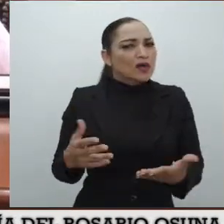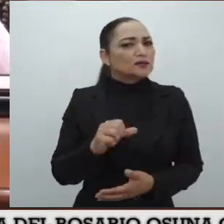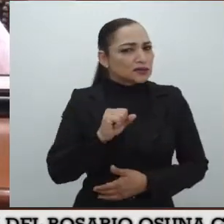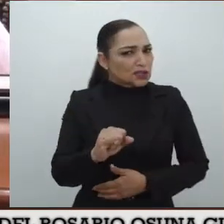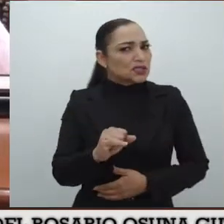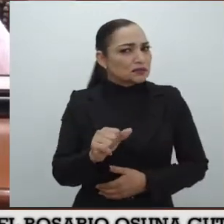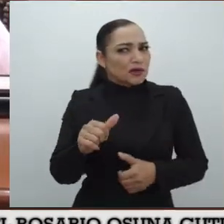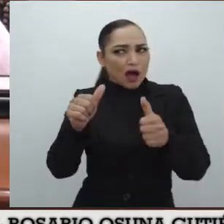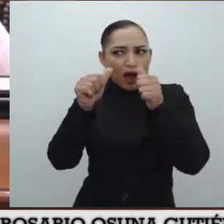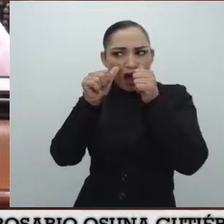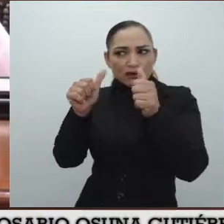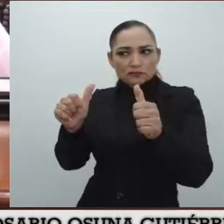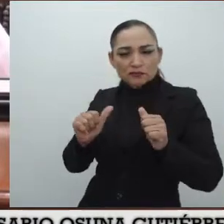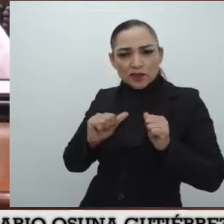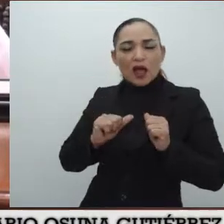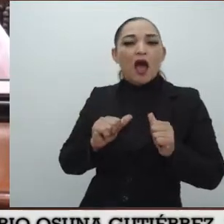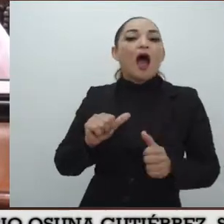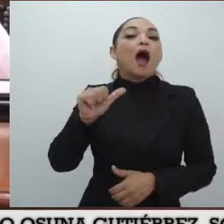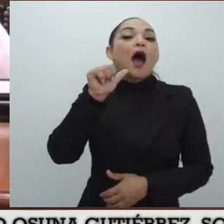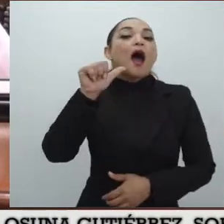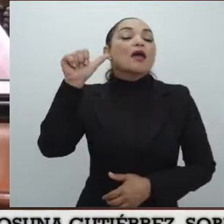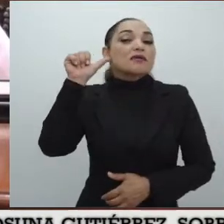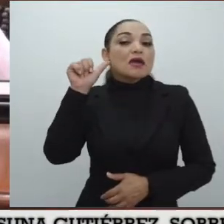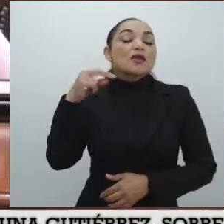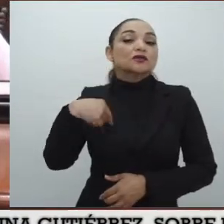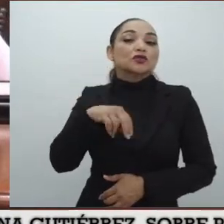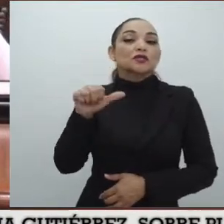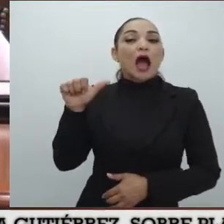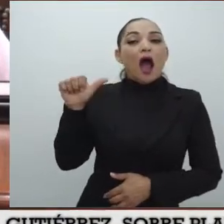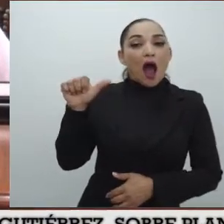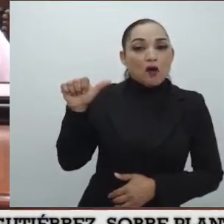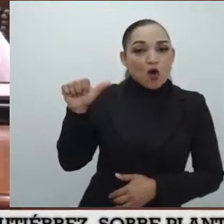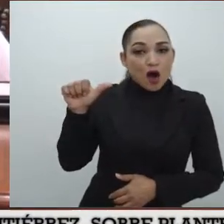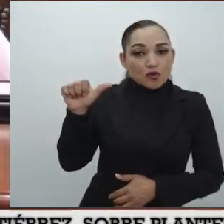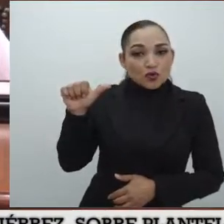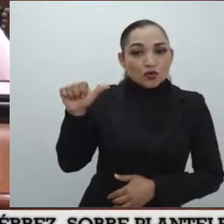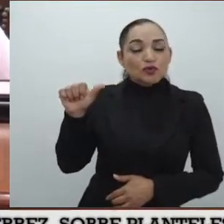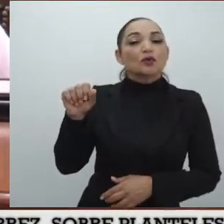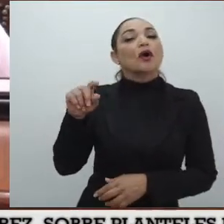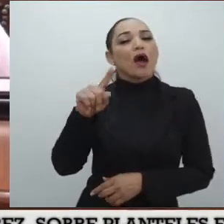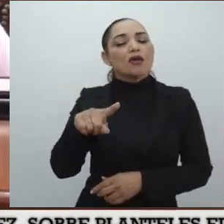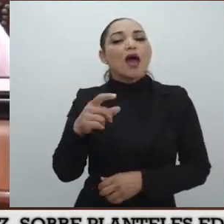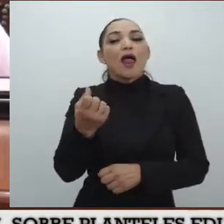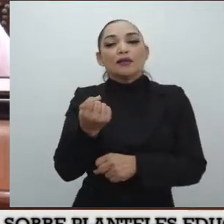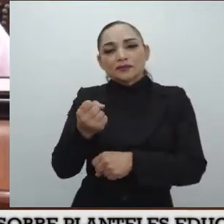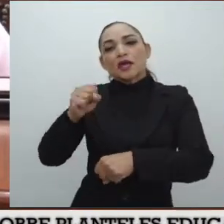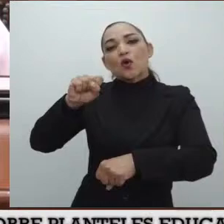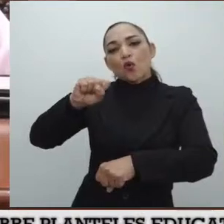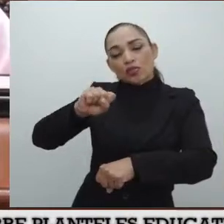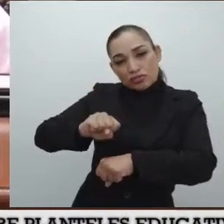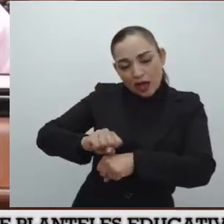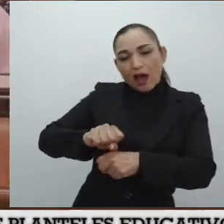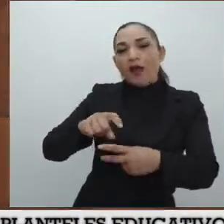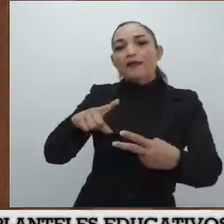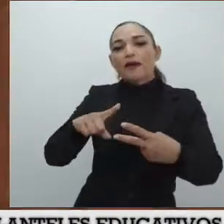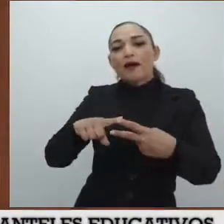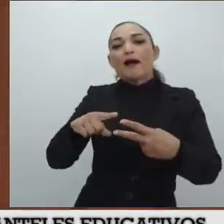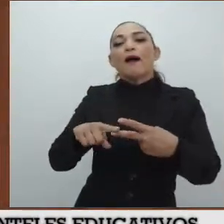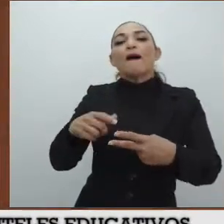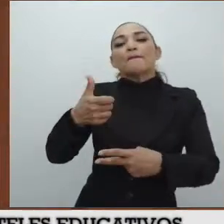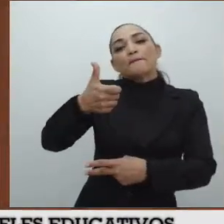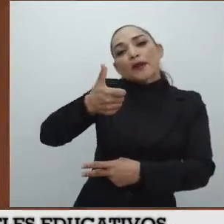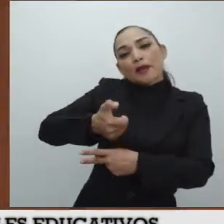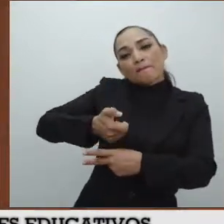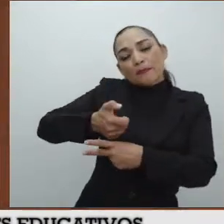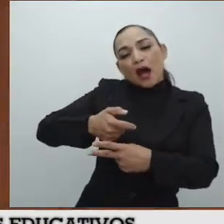es, nosotros ayer en Aguaruto, pues tenemos las secundarias, tenemos primarias,